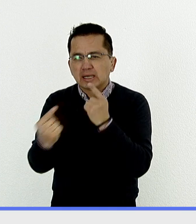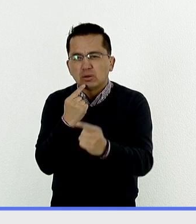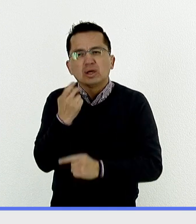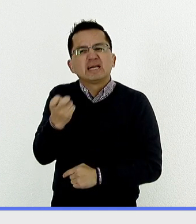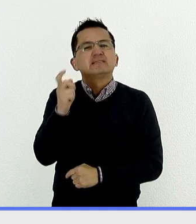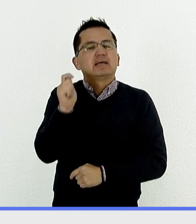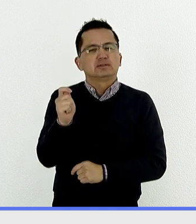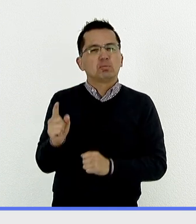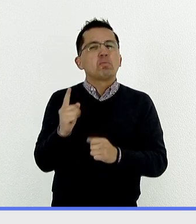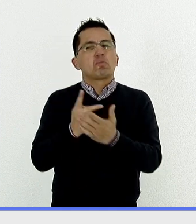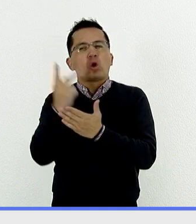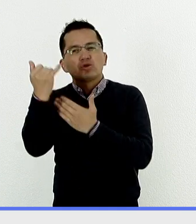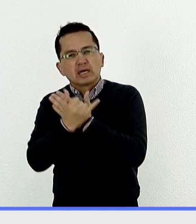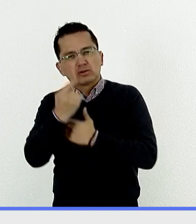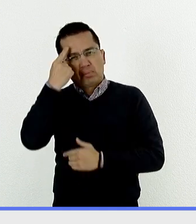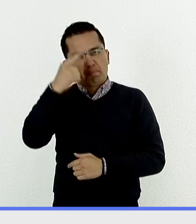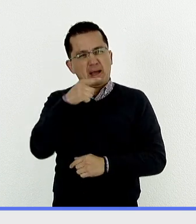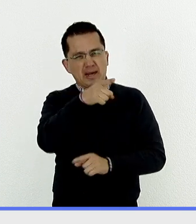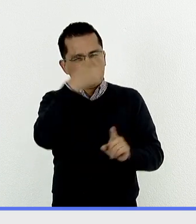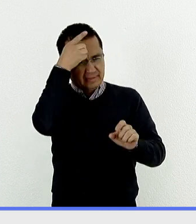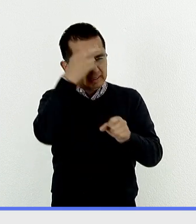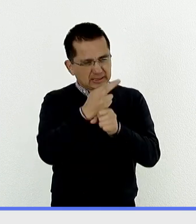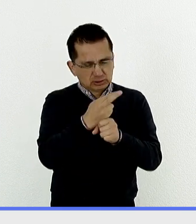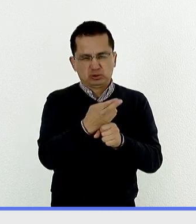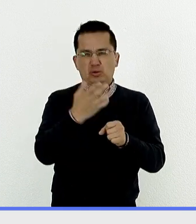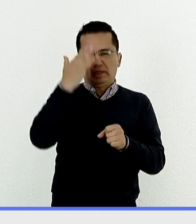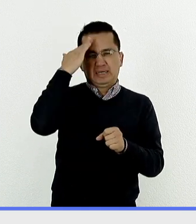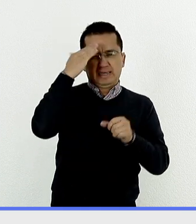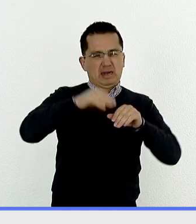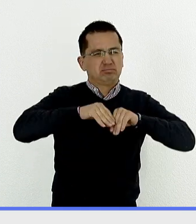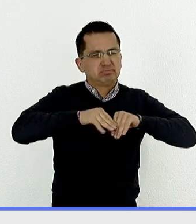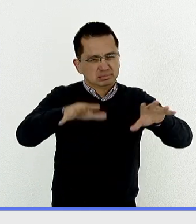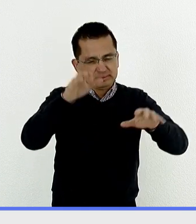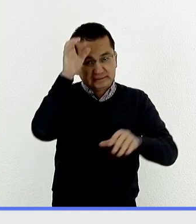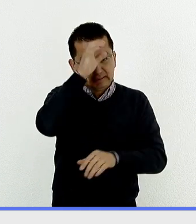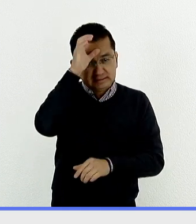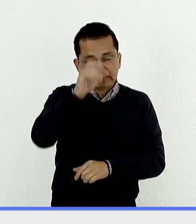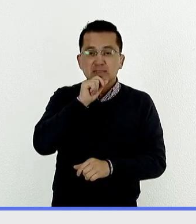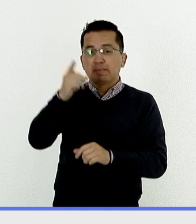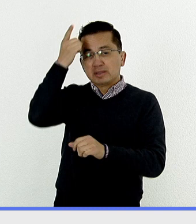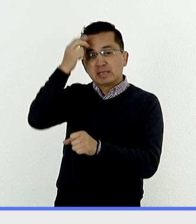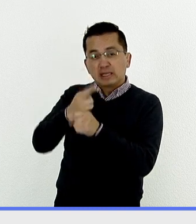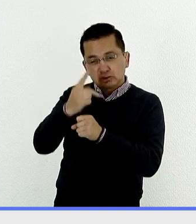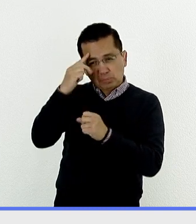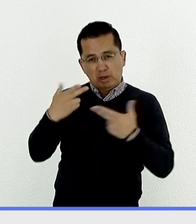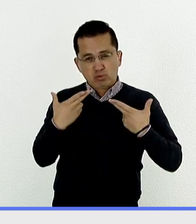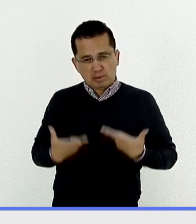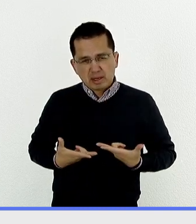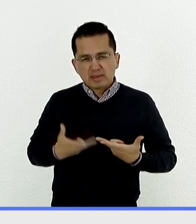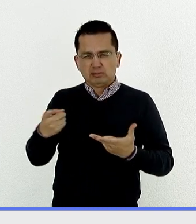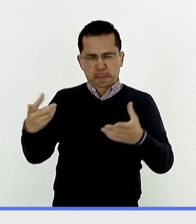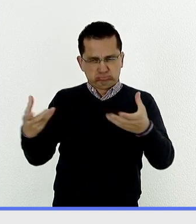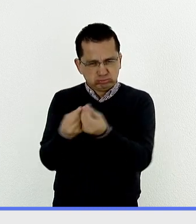difusión en el que participan las direcciones generales de divulgación de la ciencia y de humanidades